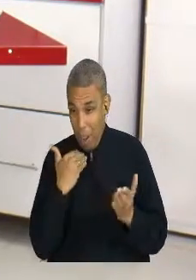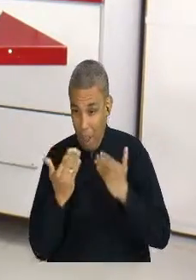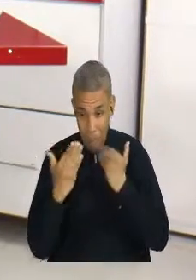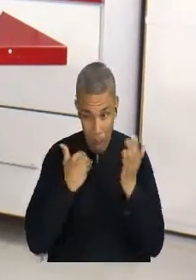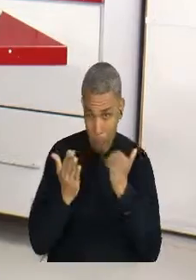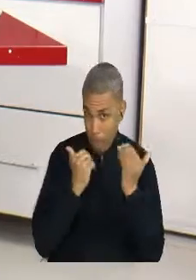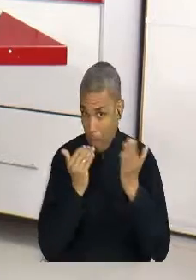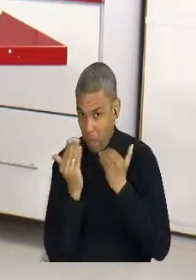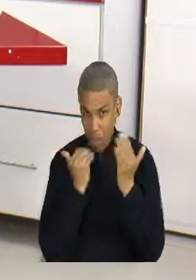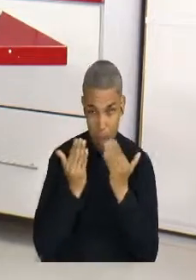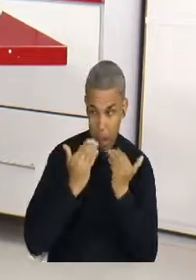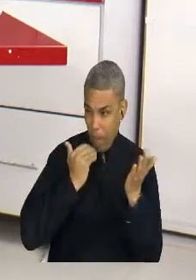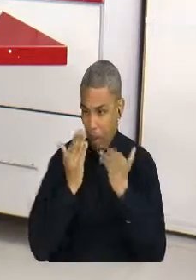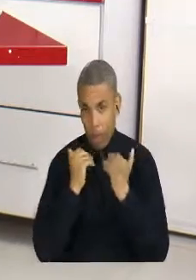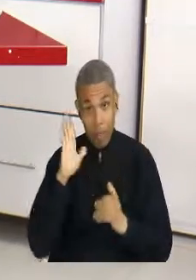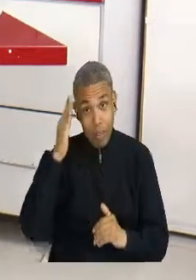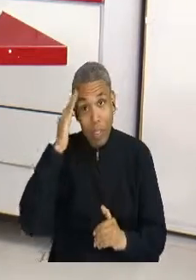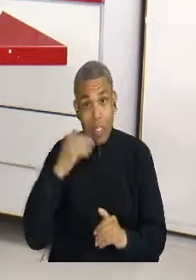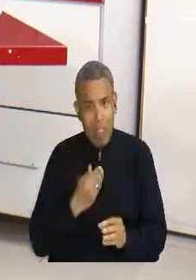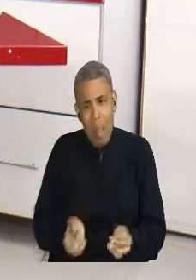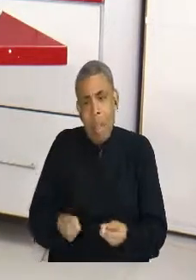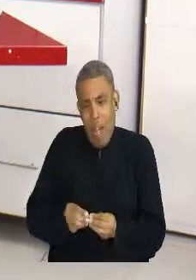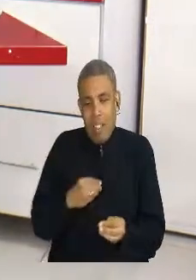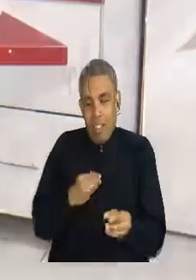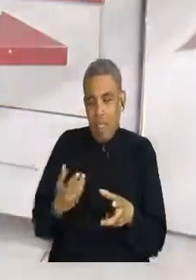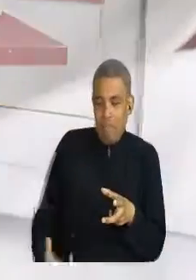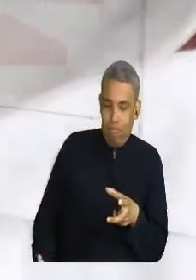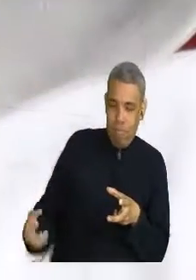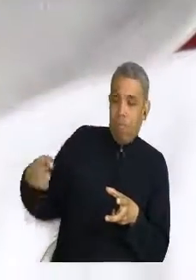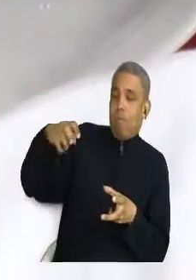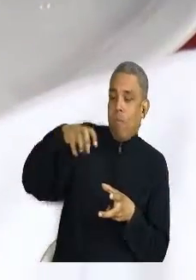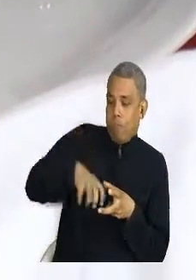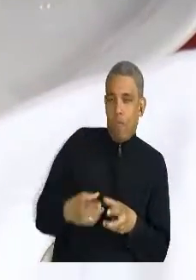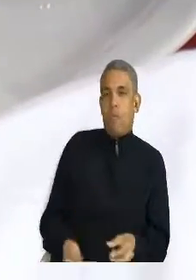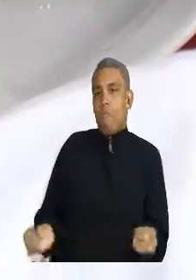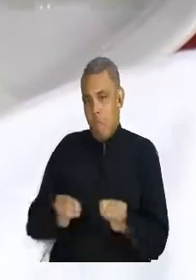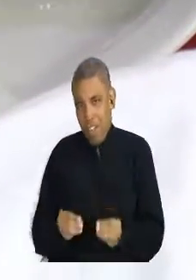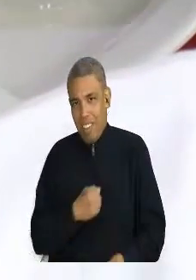permítame. Wilson, por amor a Dios, Wilson. Eso no se dice al aire.